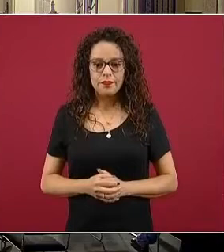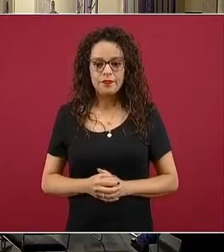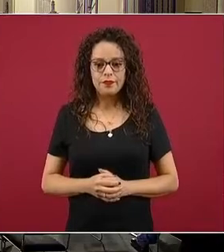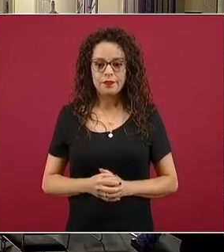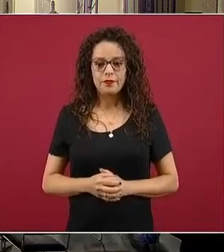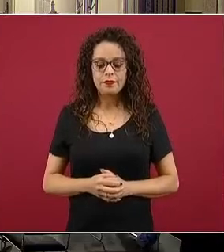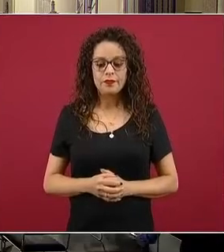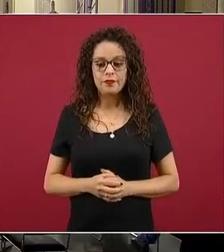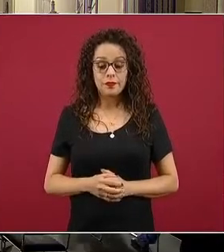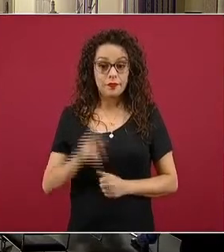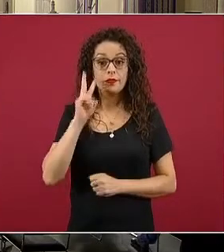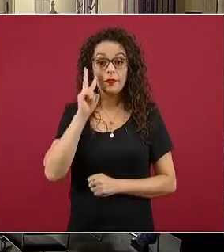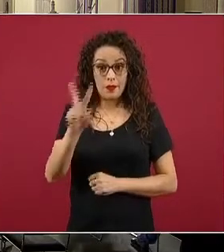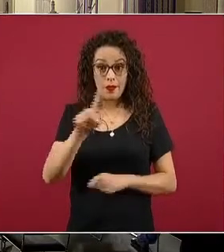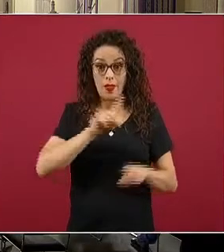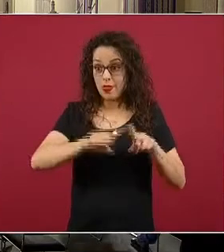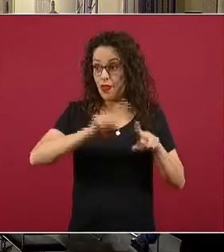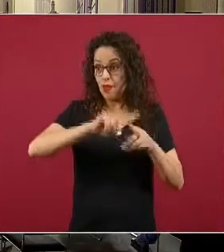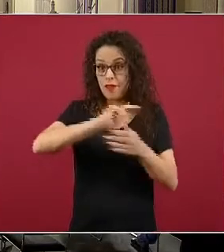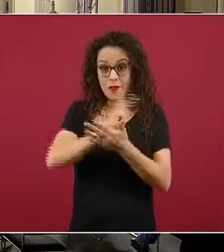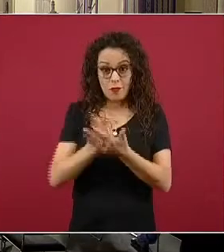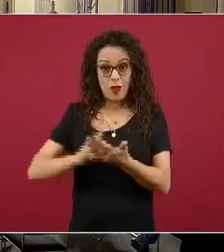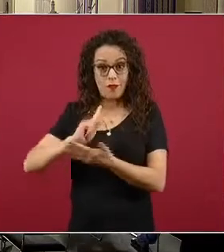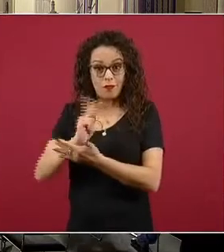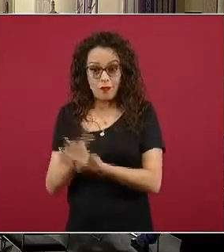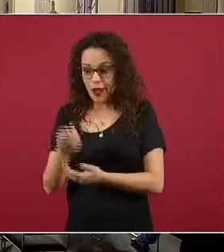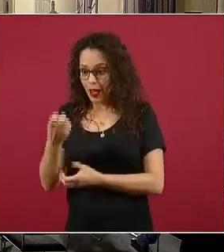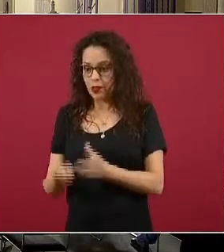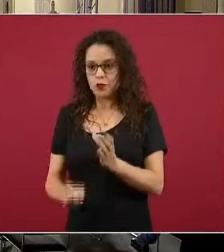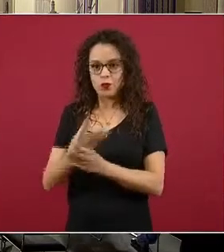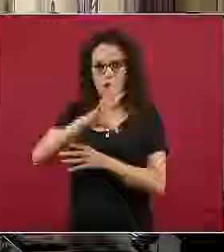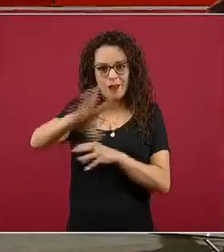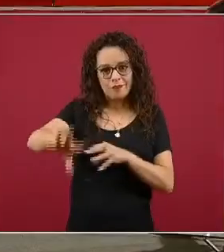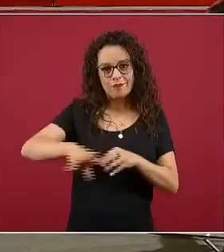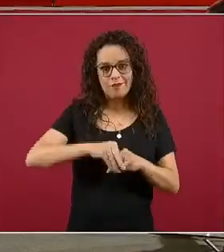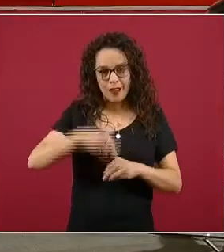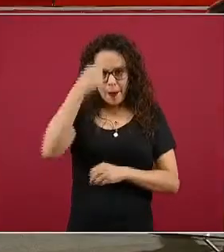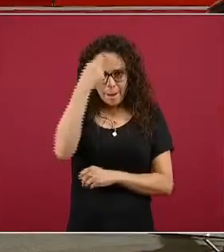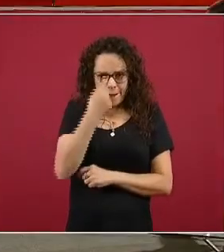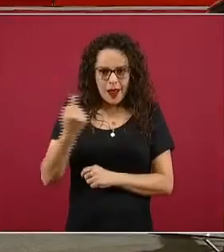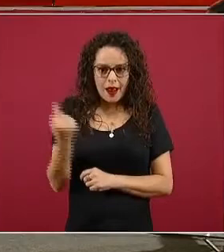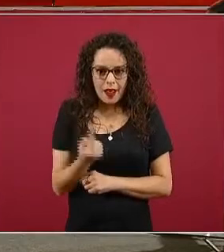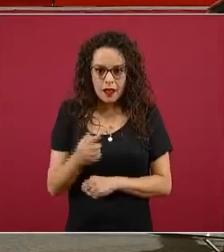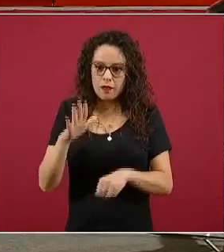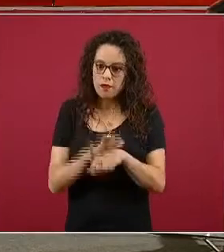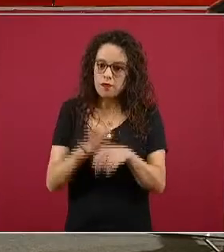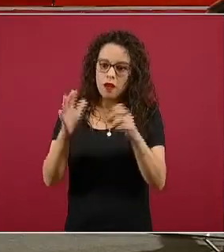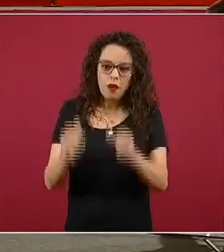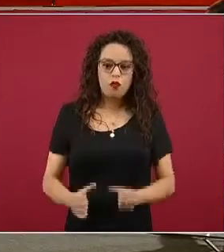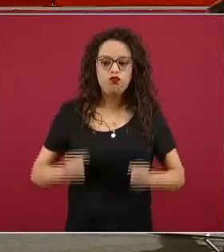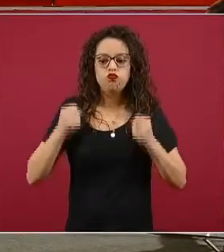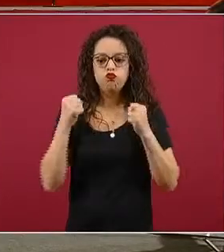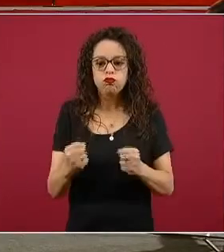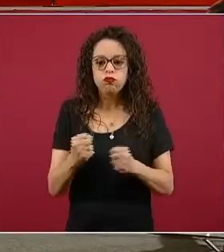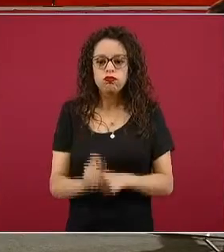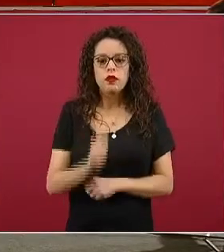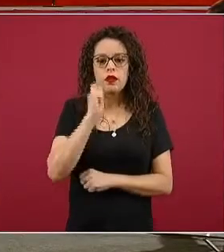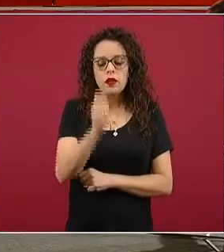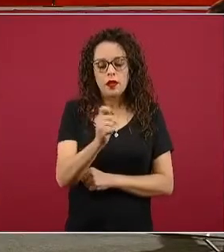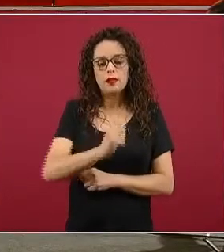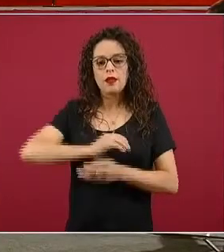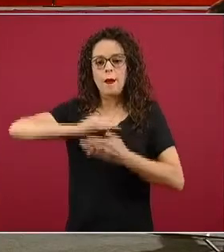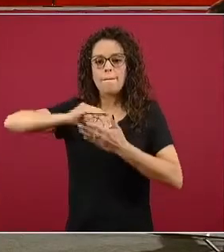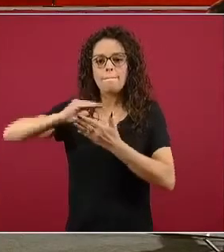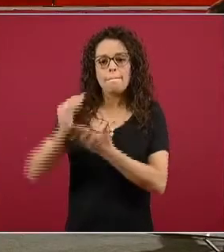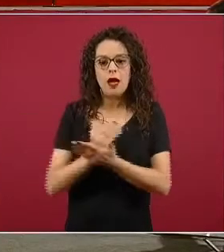iniciativa adicional a los programas que ya estaban en curso con el propósito de reforzar la capacidad de